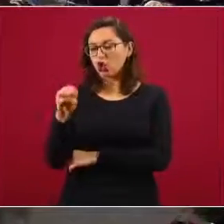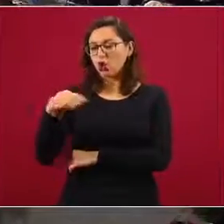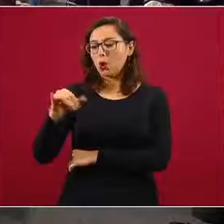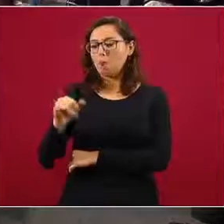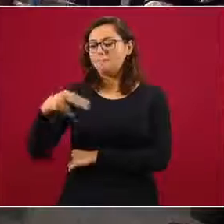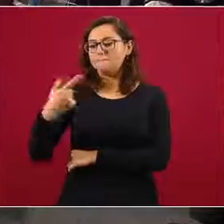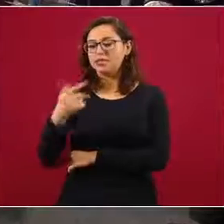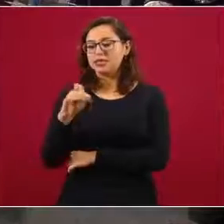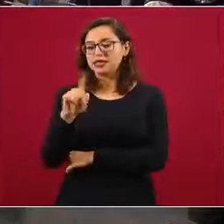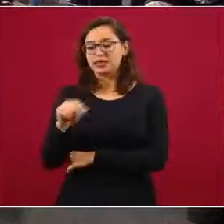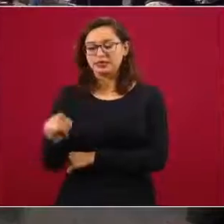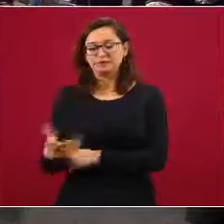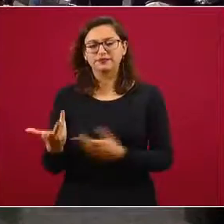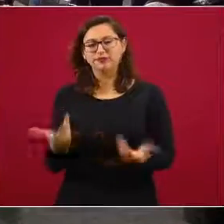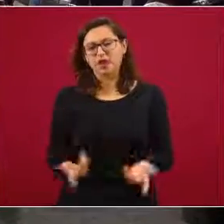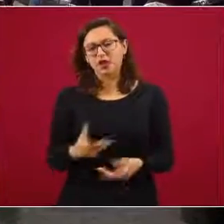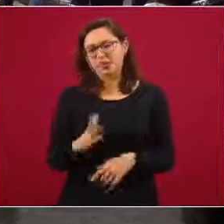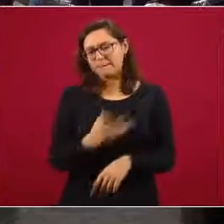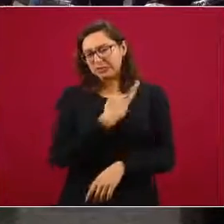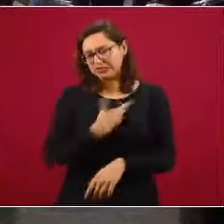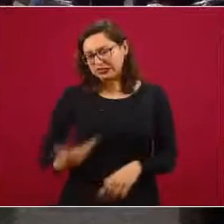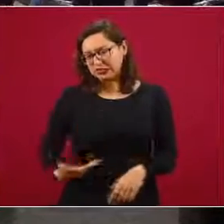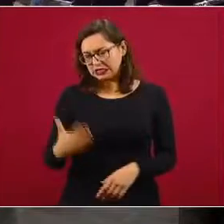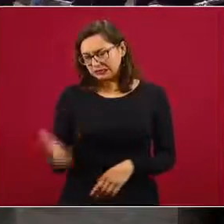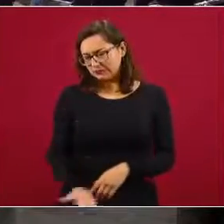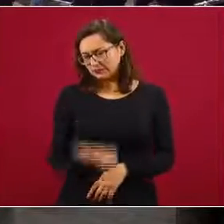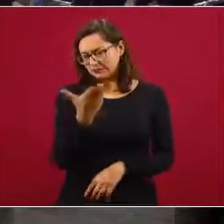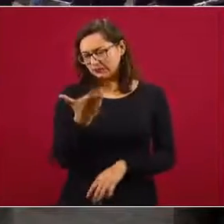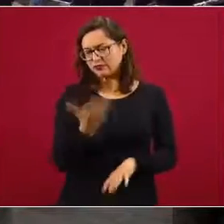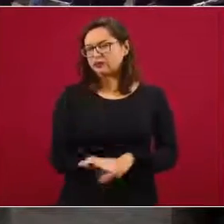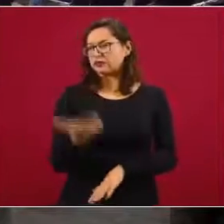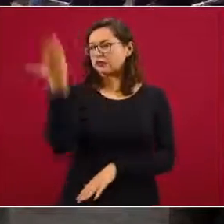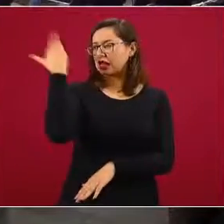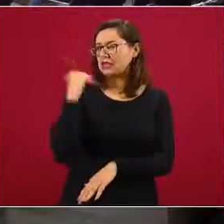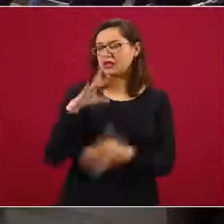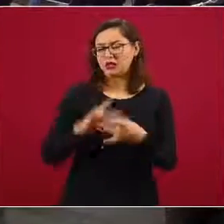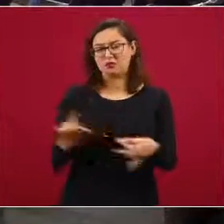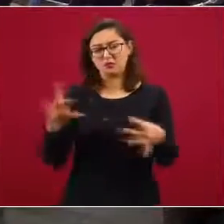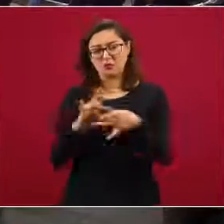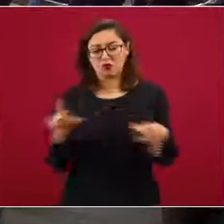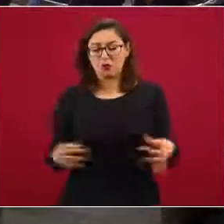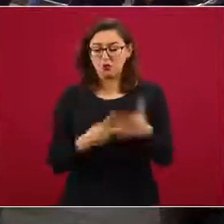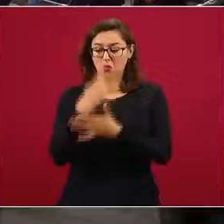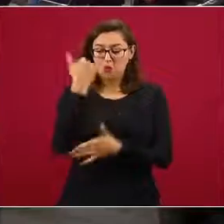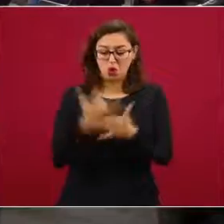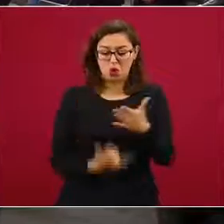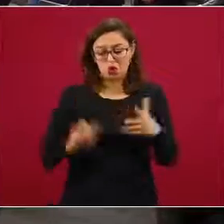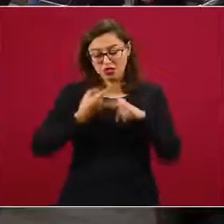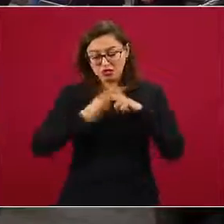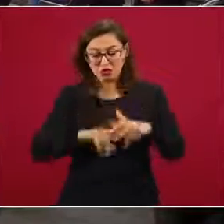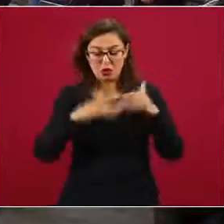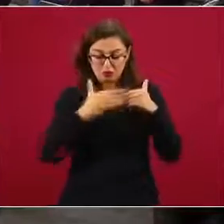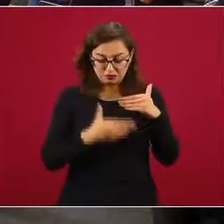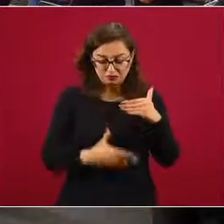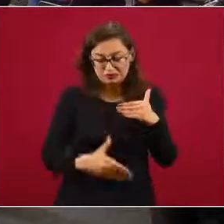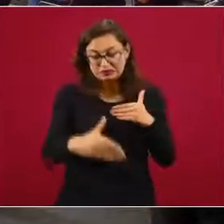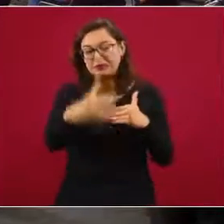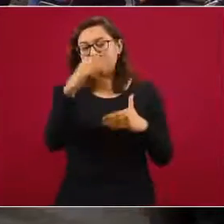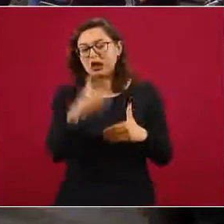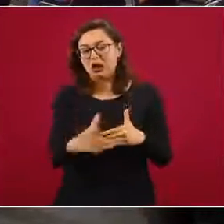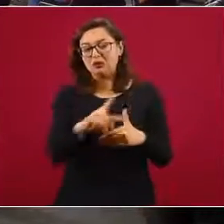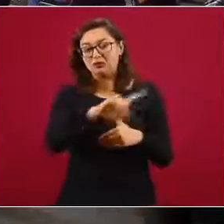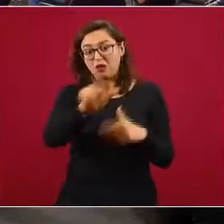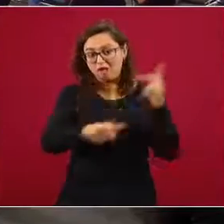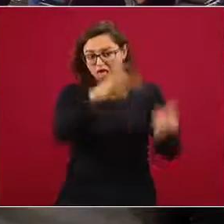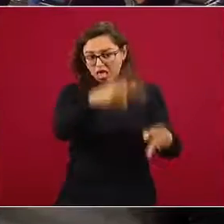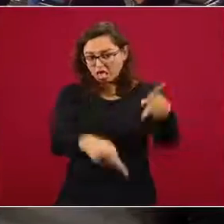no se puede comenzar nada que no se pueda terminar, y en el marco del regreso a clases, El pasado 9 de julio, Raquel Sosa, coordinadora